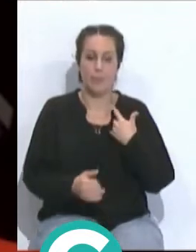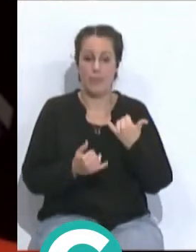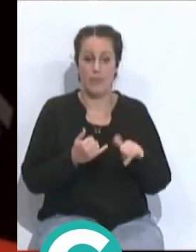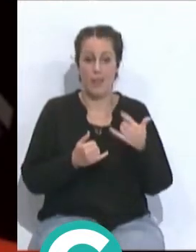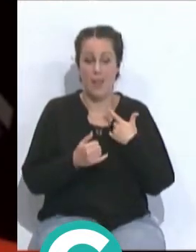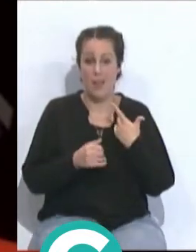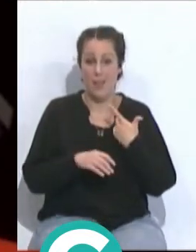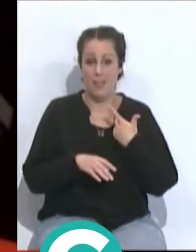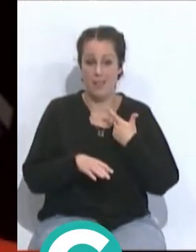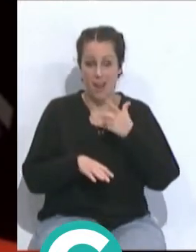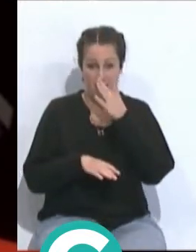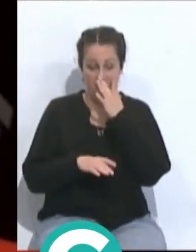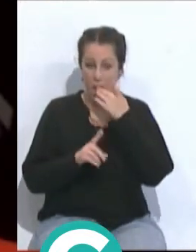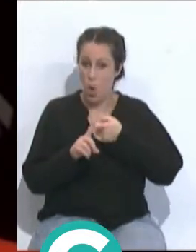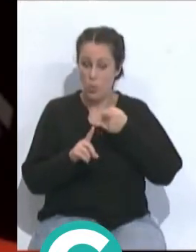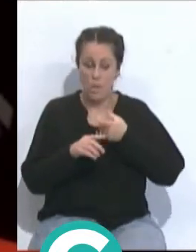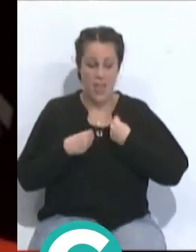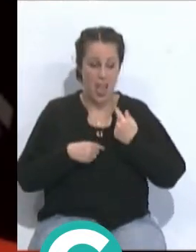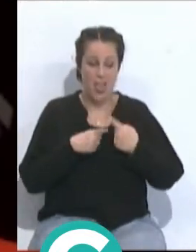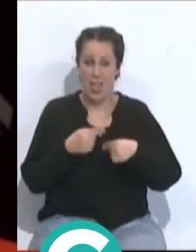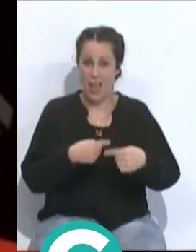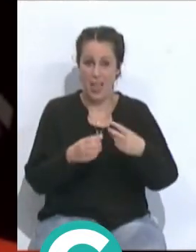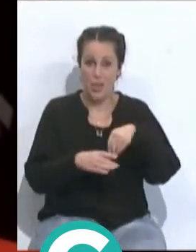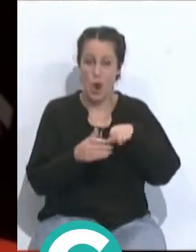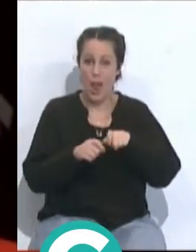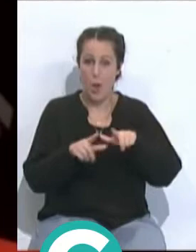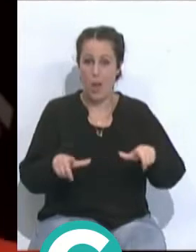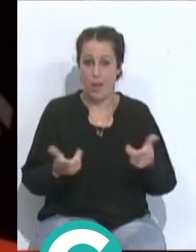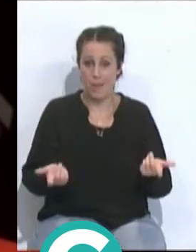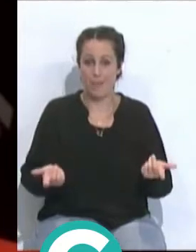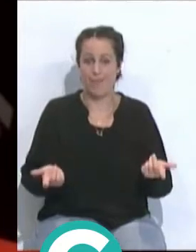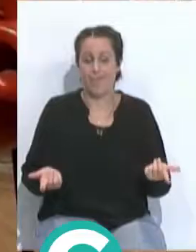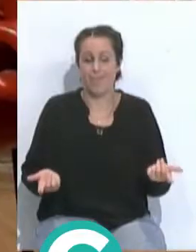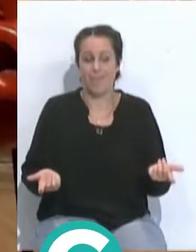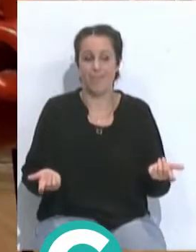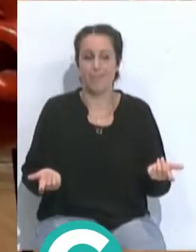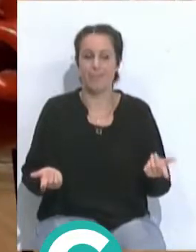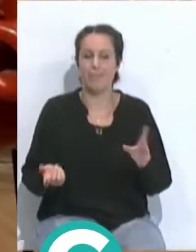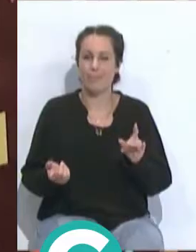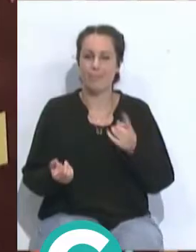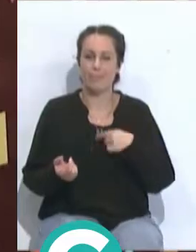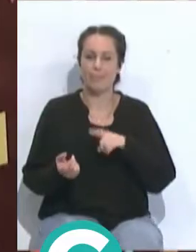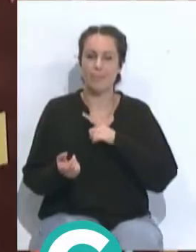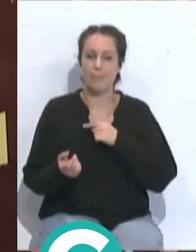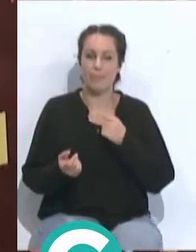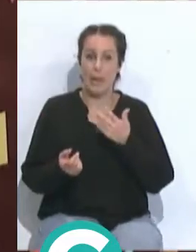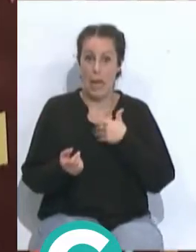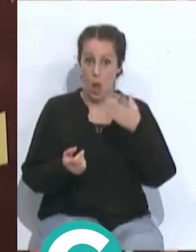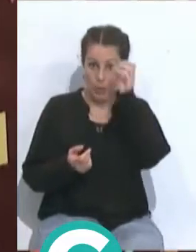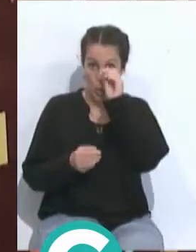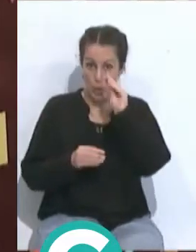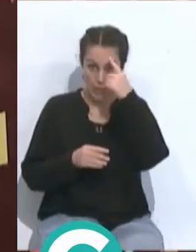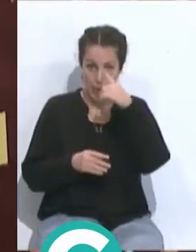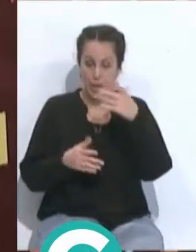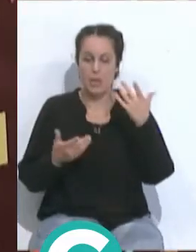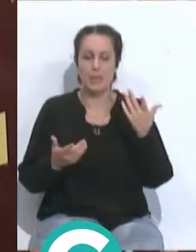letras de Juan Carlos para mi vida diaria en el aula, entonces pues... Sí, porque nosotros siempre, y quiero saber tu opinión acerca de